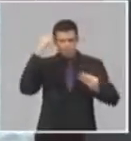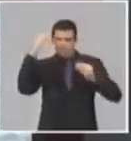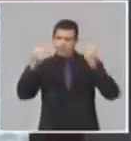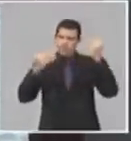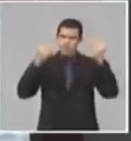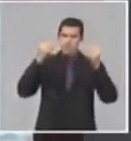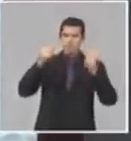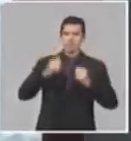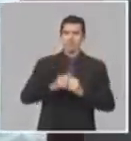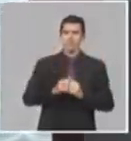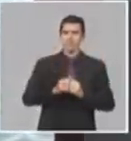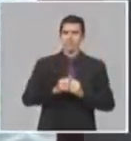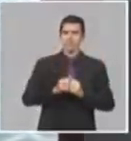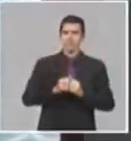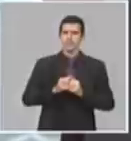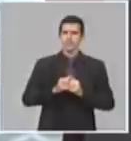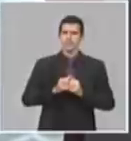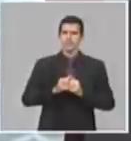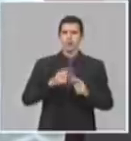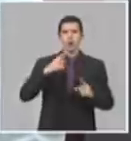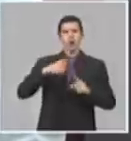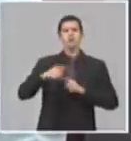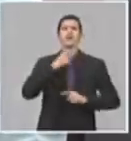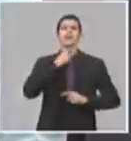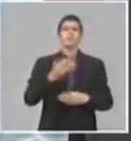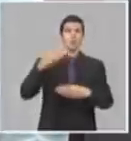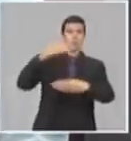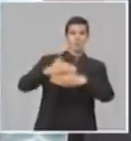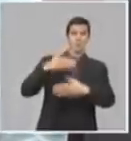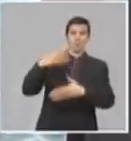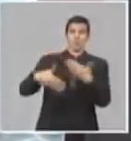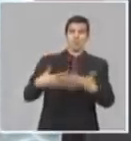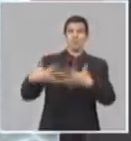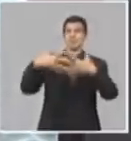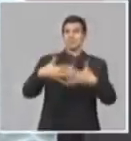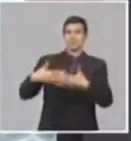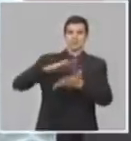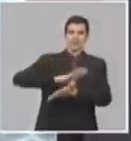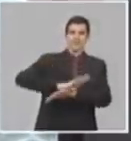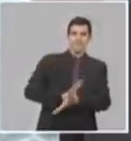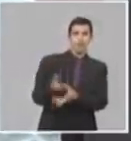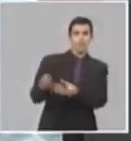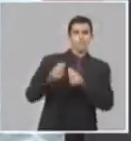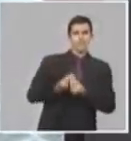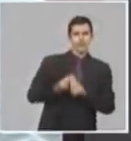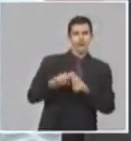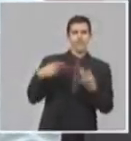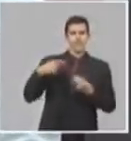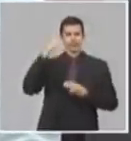Enfrentar la crisis global y multidimensional que el neoliberalismo y la pandemia han